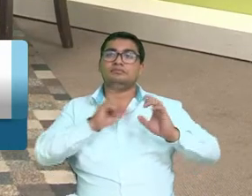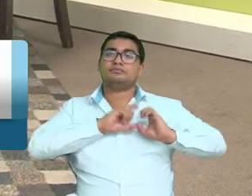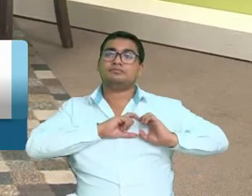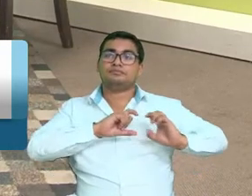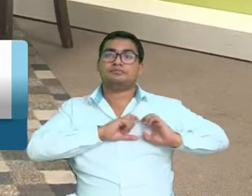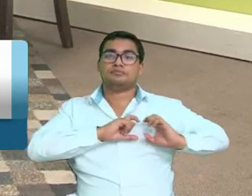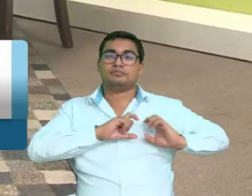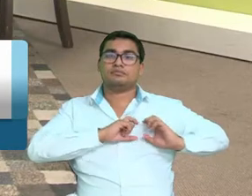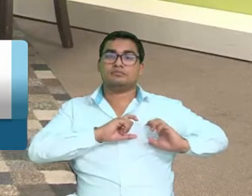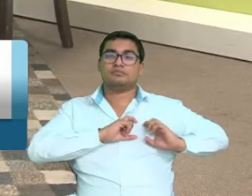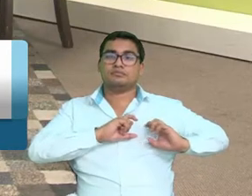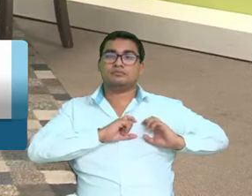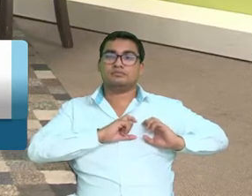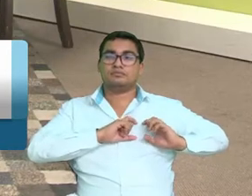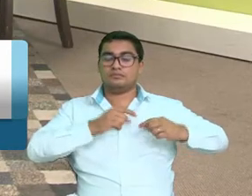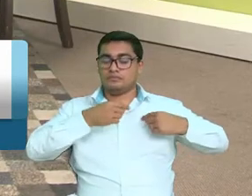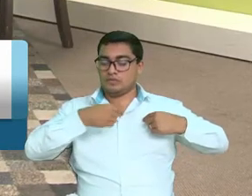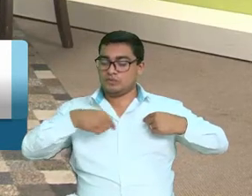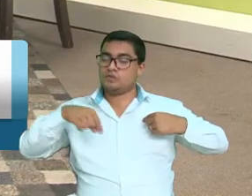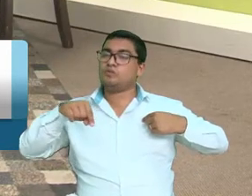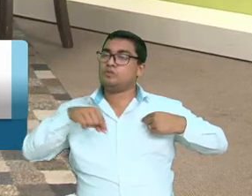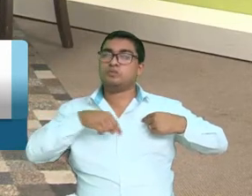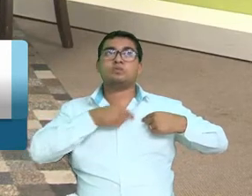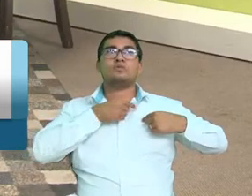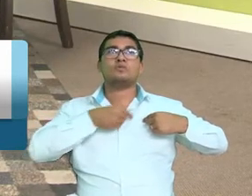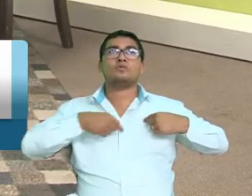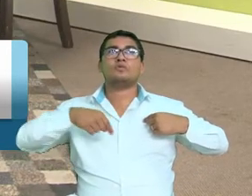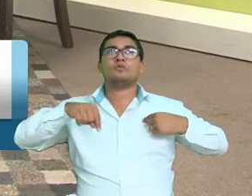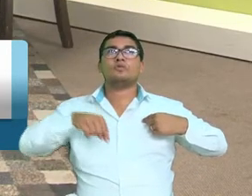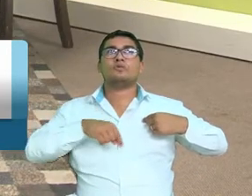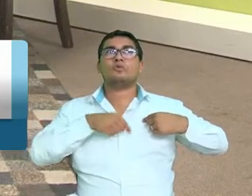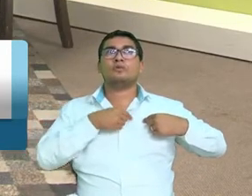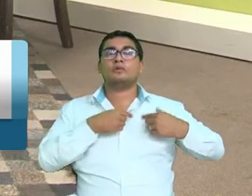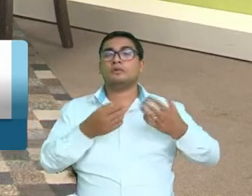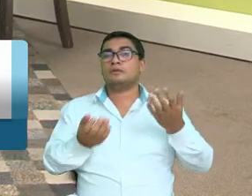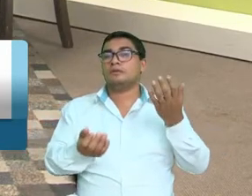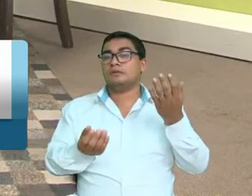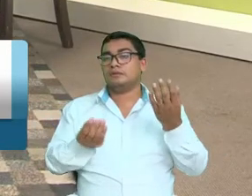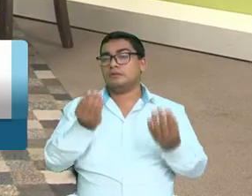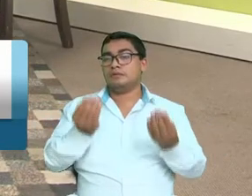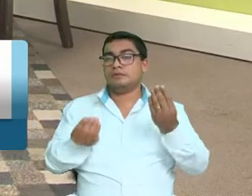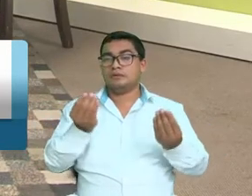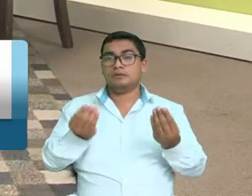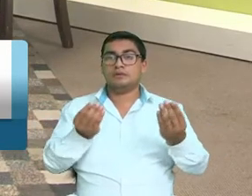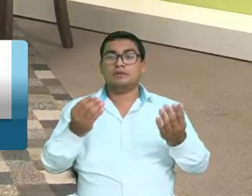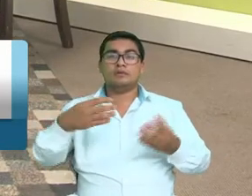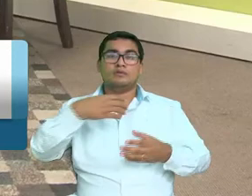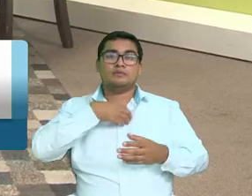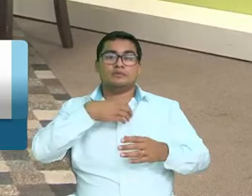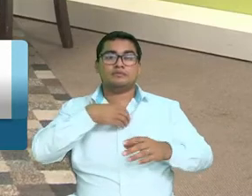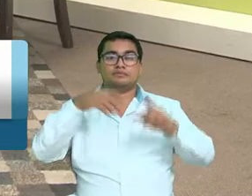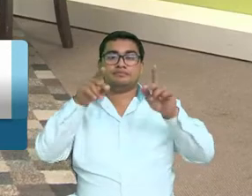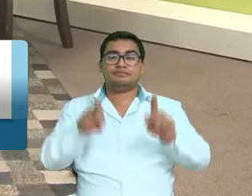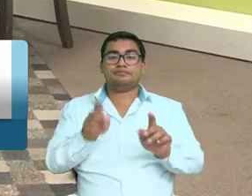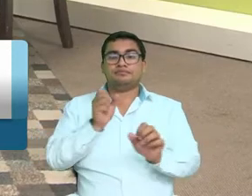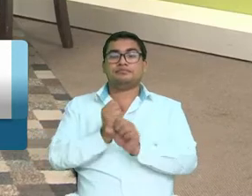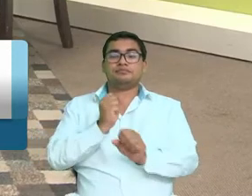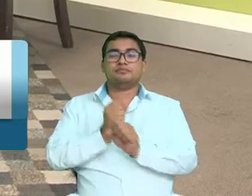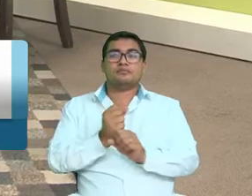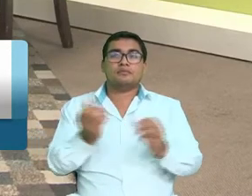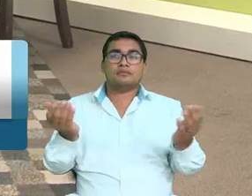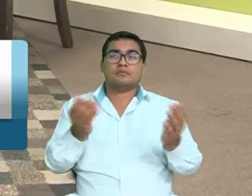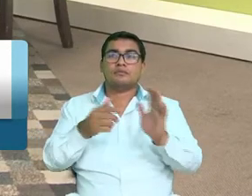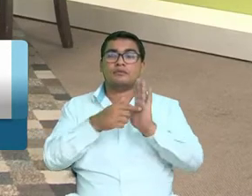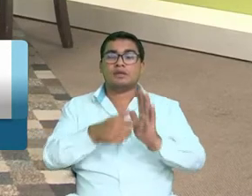segundos, ya todo eso está recorriendo. Eso va a depender también de la actividad física del paciente, ¿no? No es igual alguien que